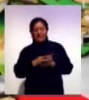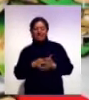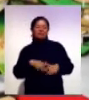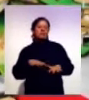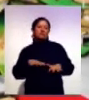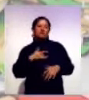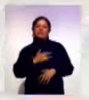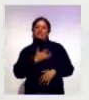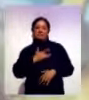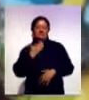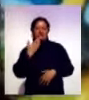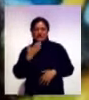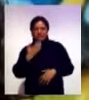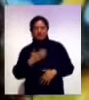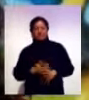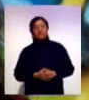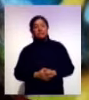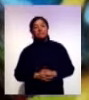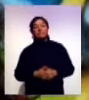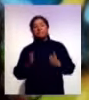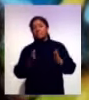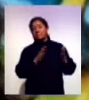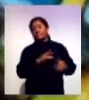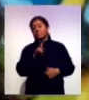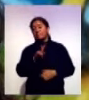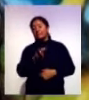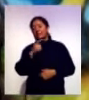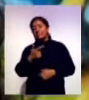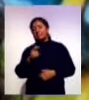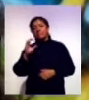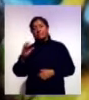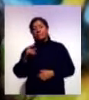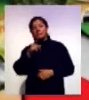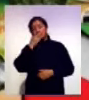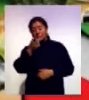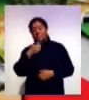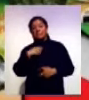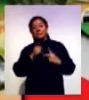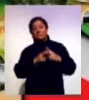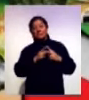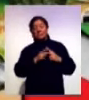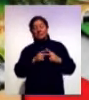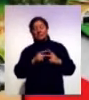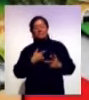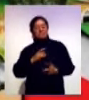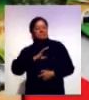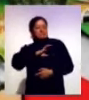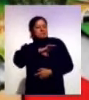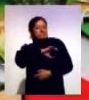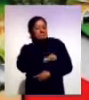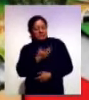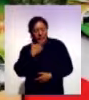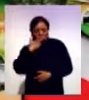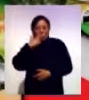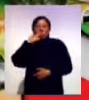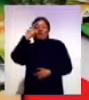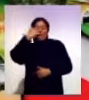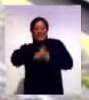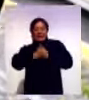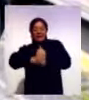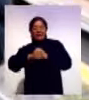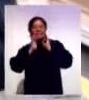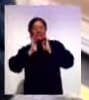siente bastante bien. Por su parte, Vianey Guadalupe Cortés compartió que las matemáticas son su inspiración para la carrera de física que